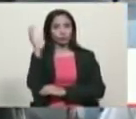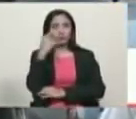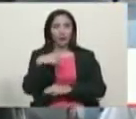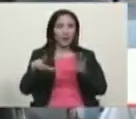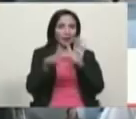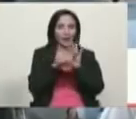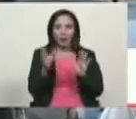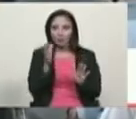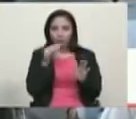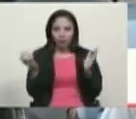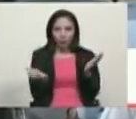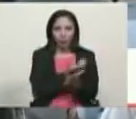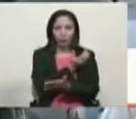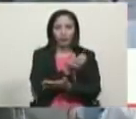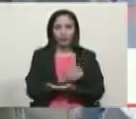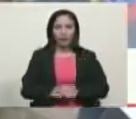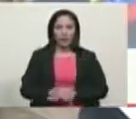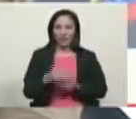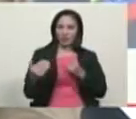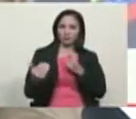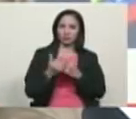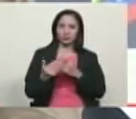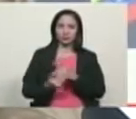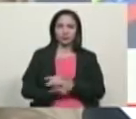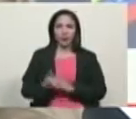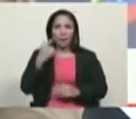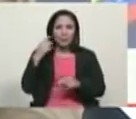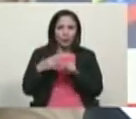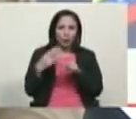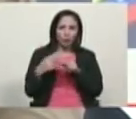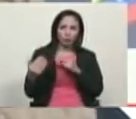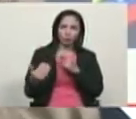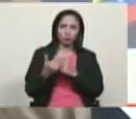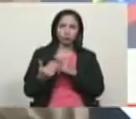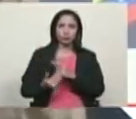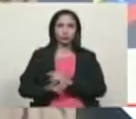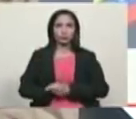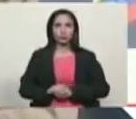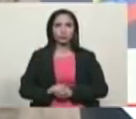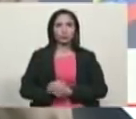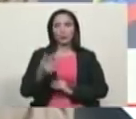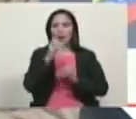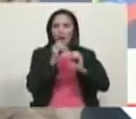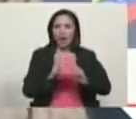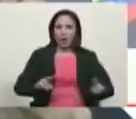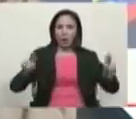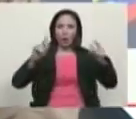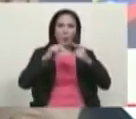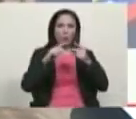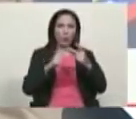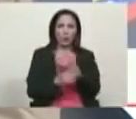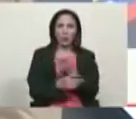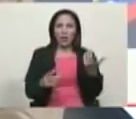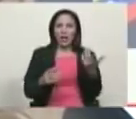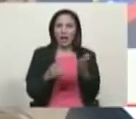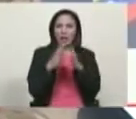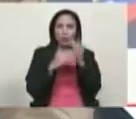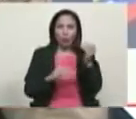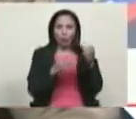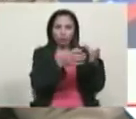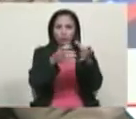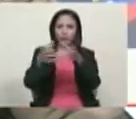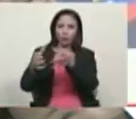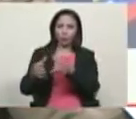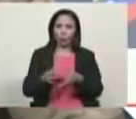ilegal, criminal, atentatorio a Naciones Unidas, al sistema, a la Carta Fundacional.